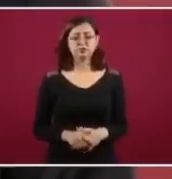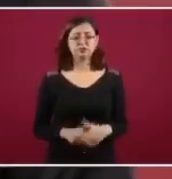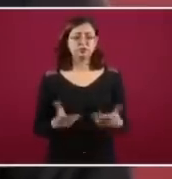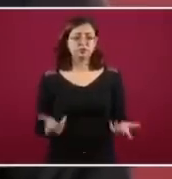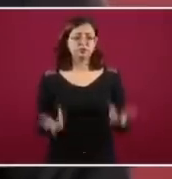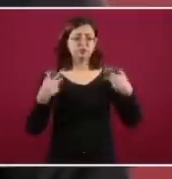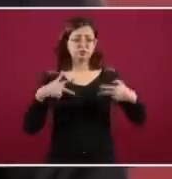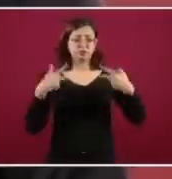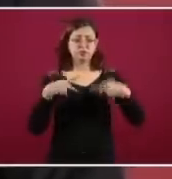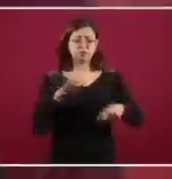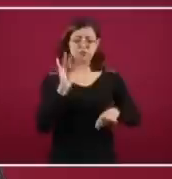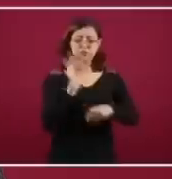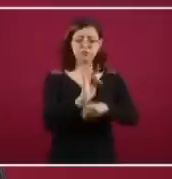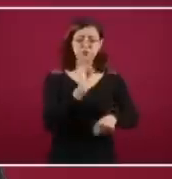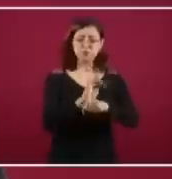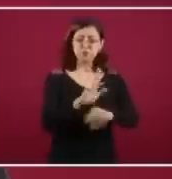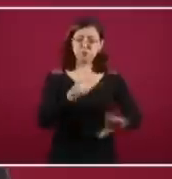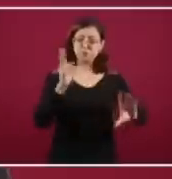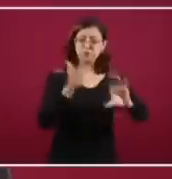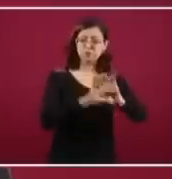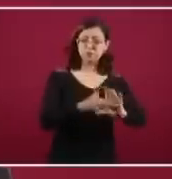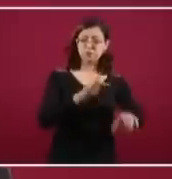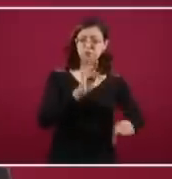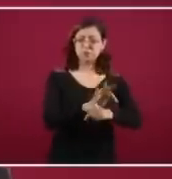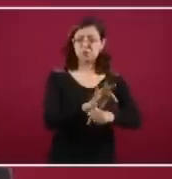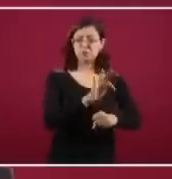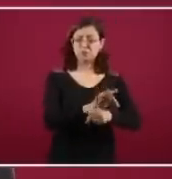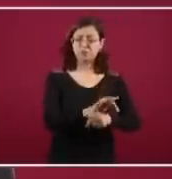protegidos, refugiados,